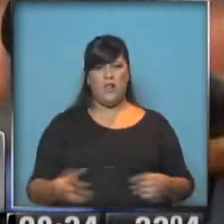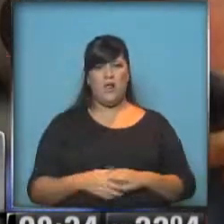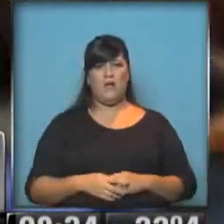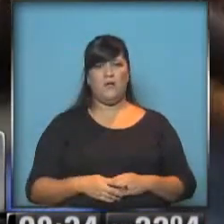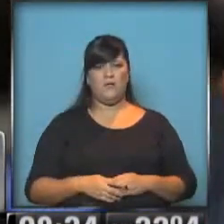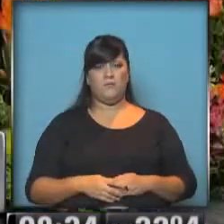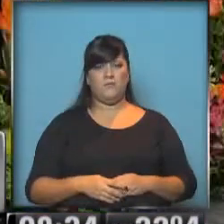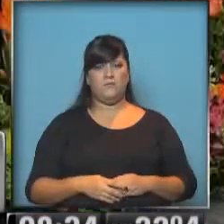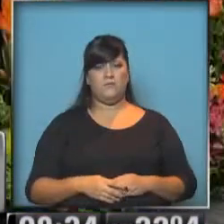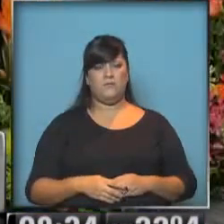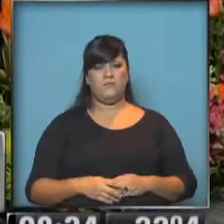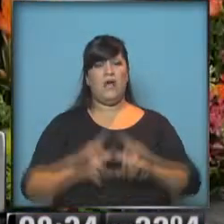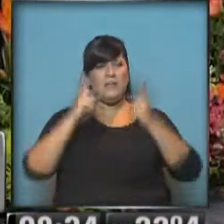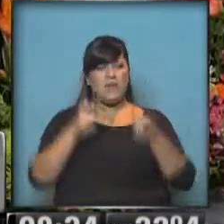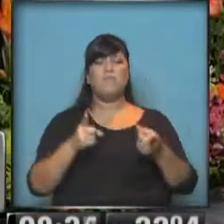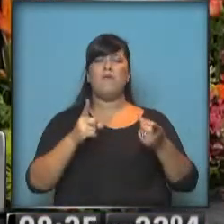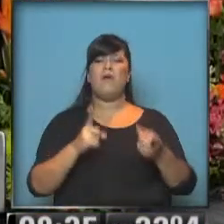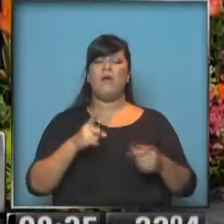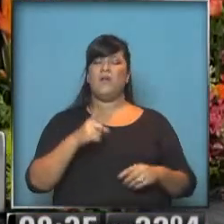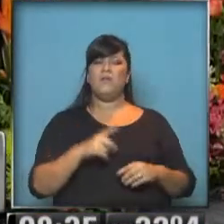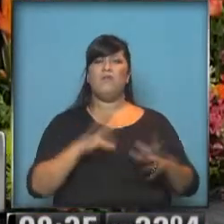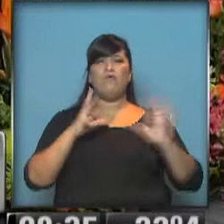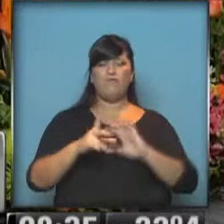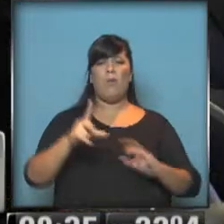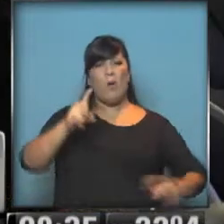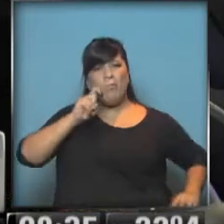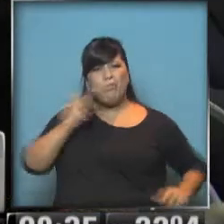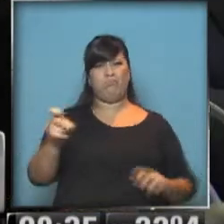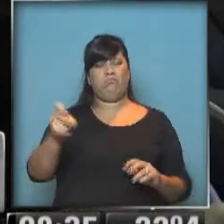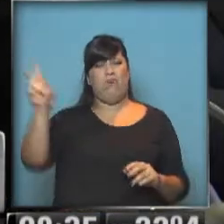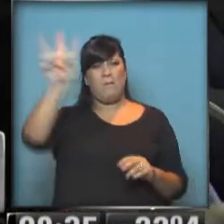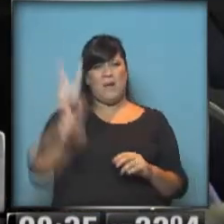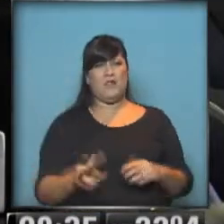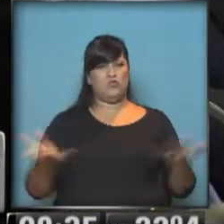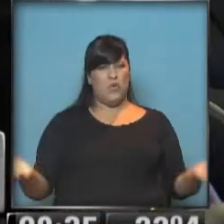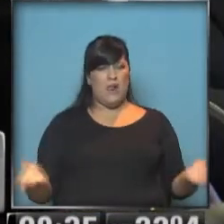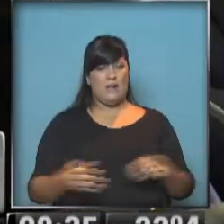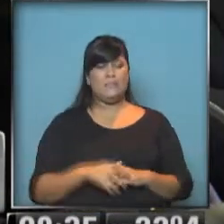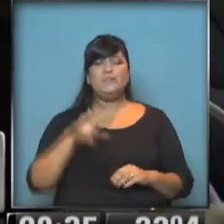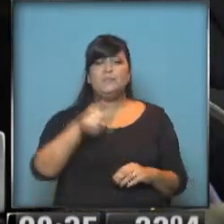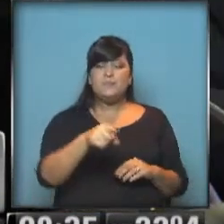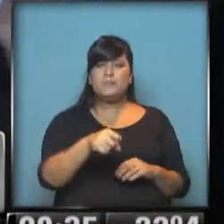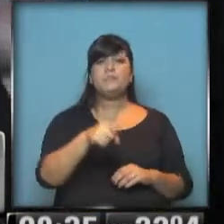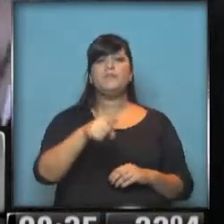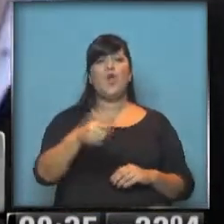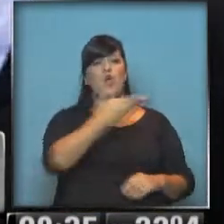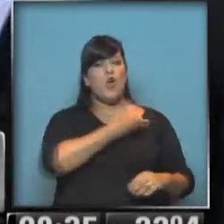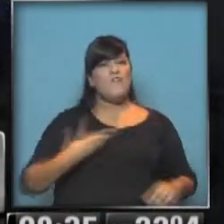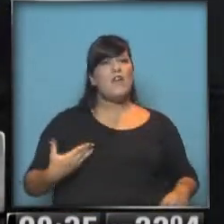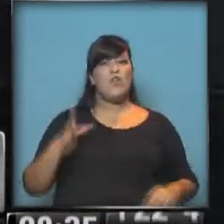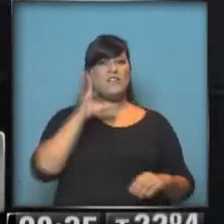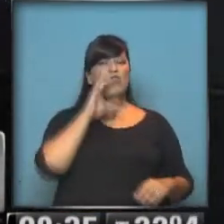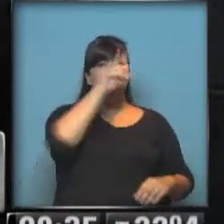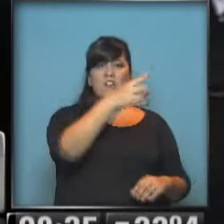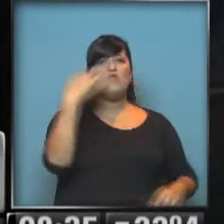por injerencista y por violentar la soberanía de Venezuela. El gobierno de los Estados Unidos debe respetar la decisión